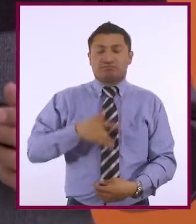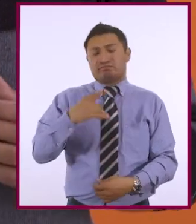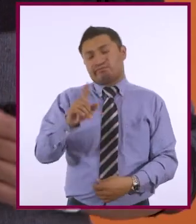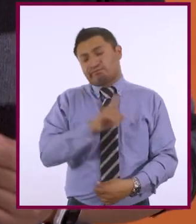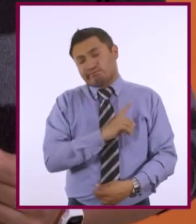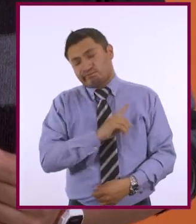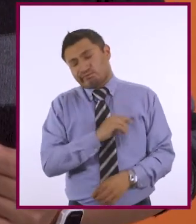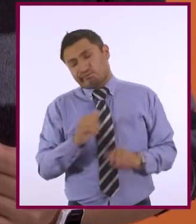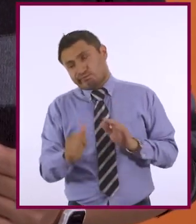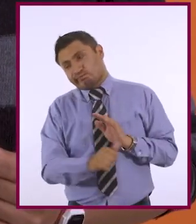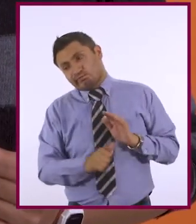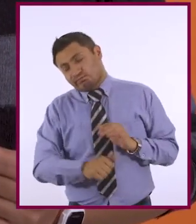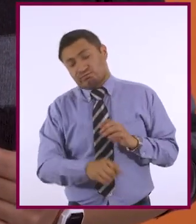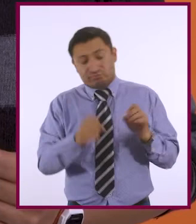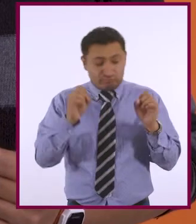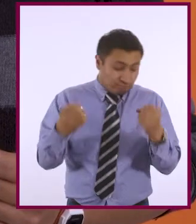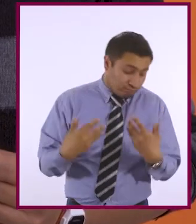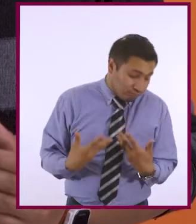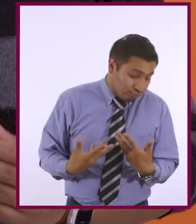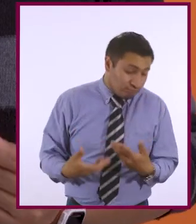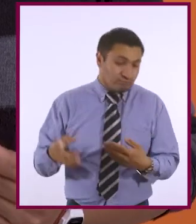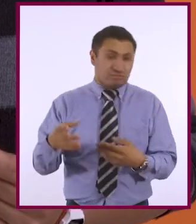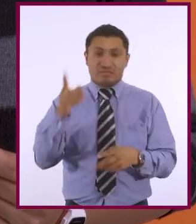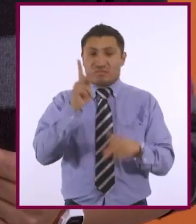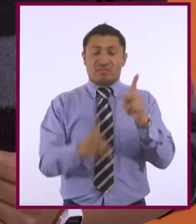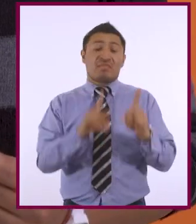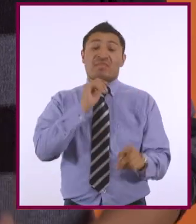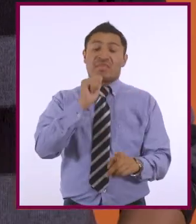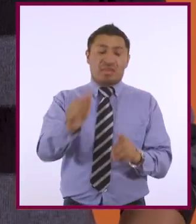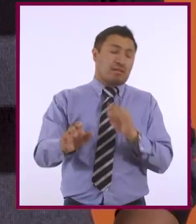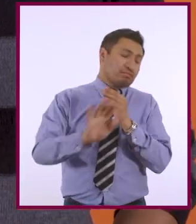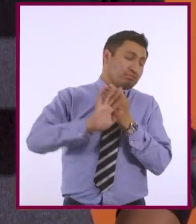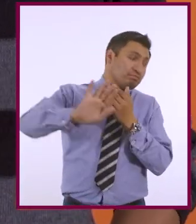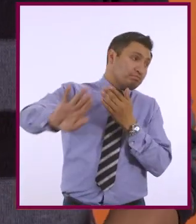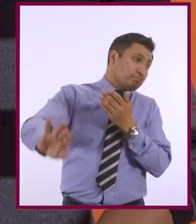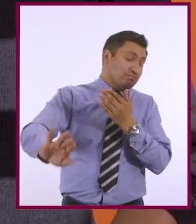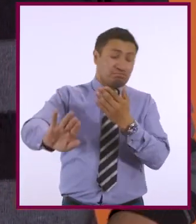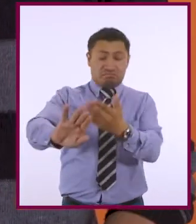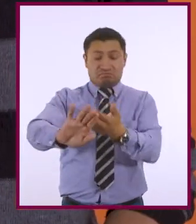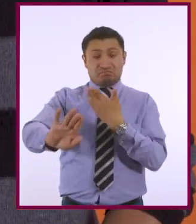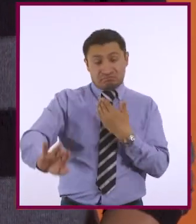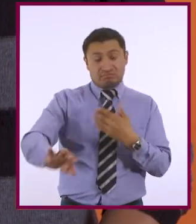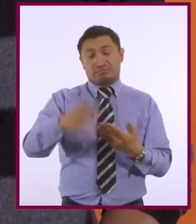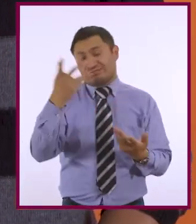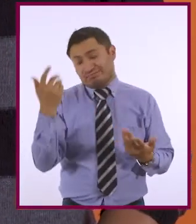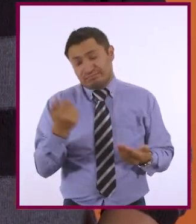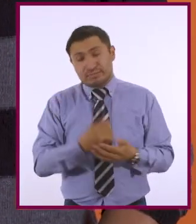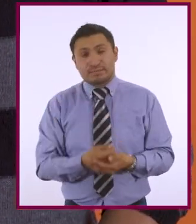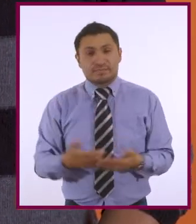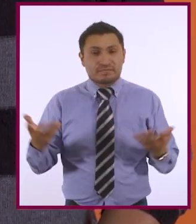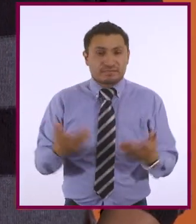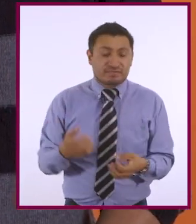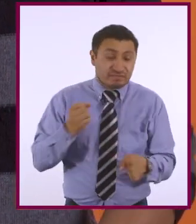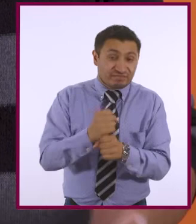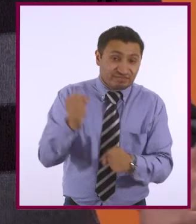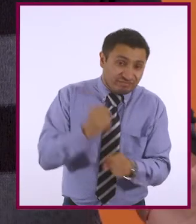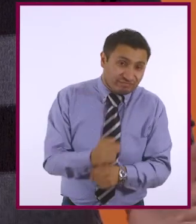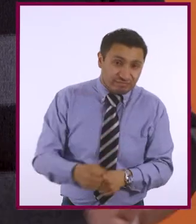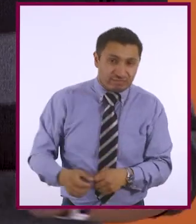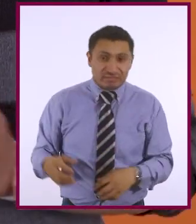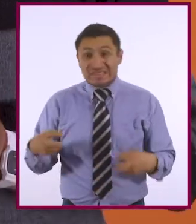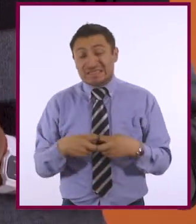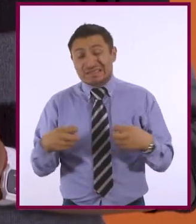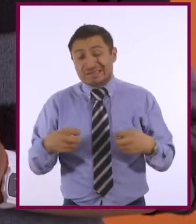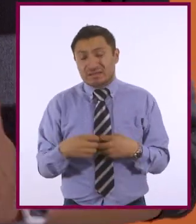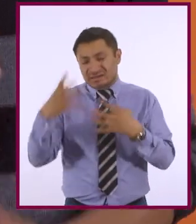soledad, abandono, exclusión del diálogo y la reflexión, generación de más violencia, ansiedad, angustia,